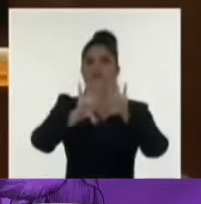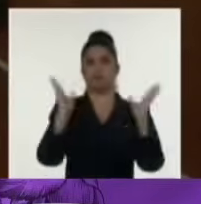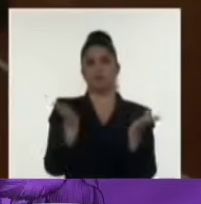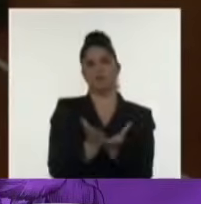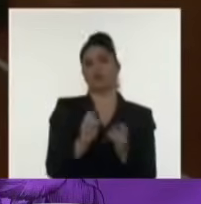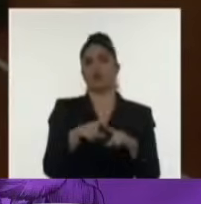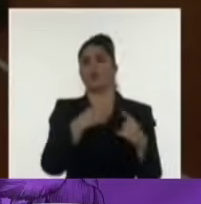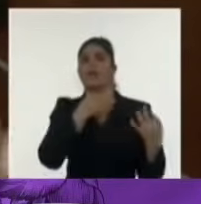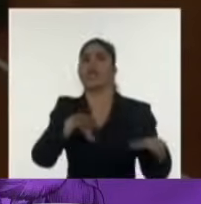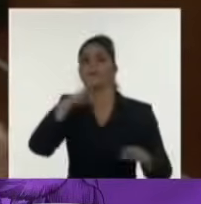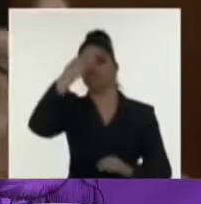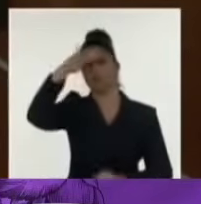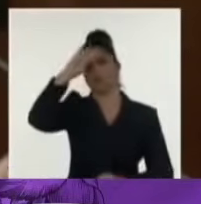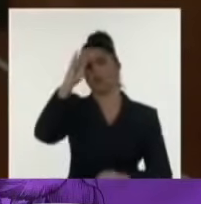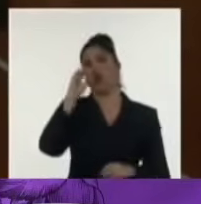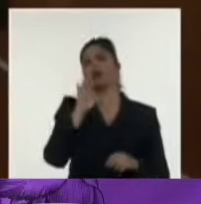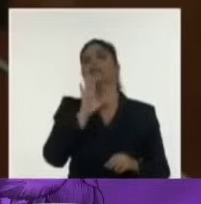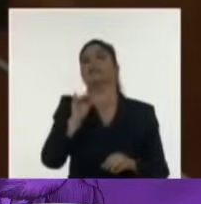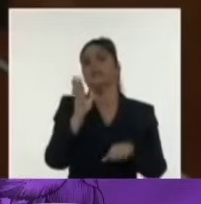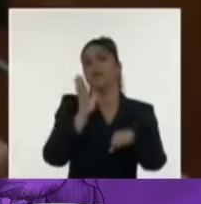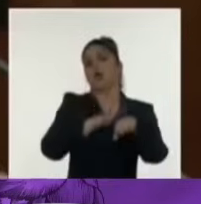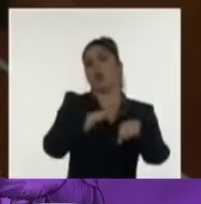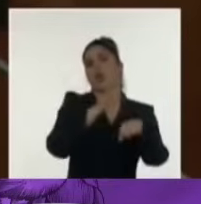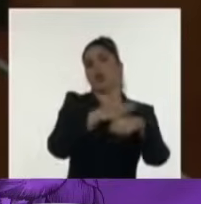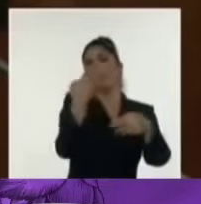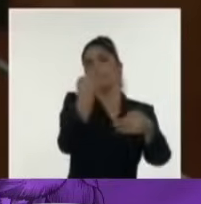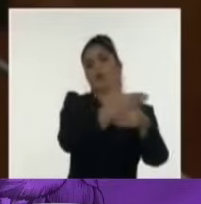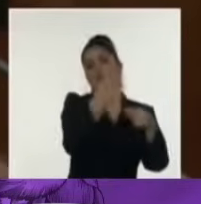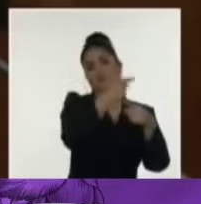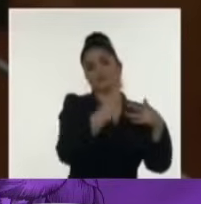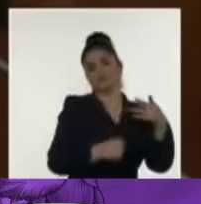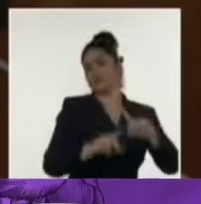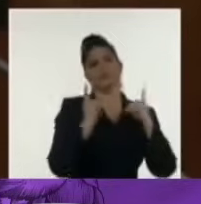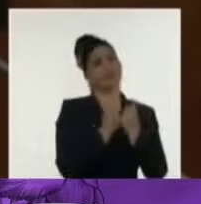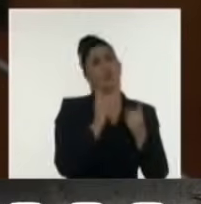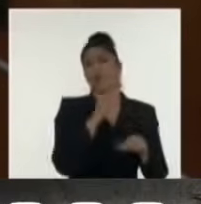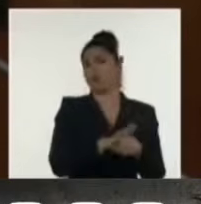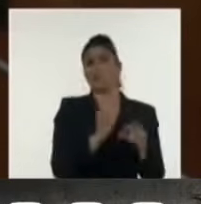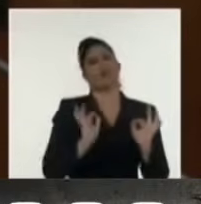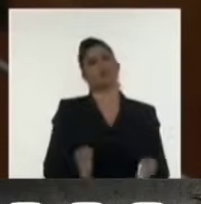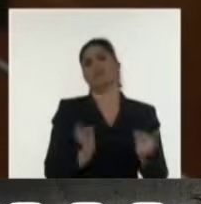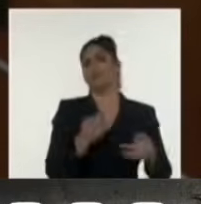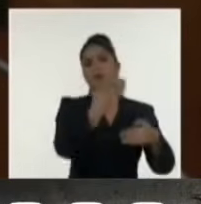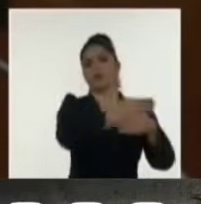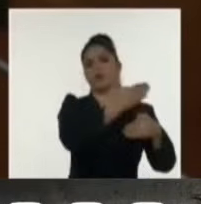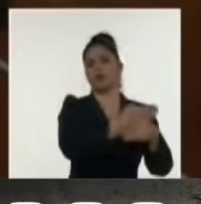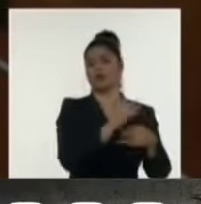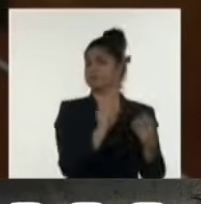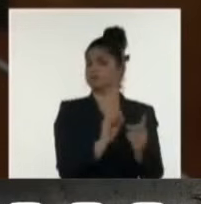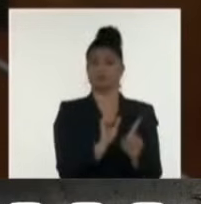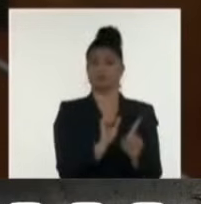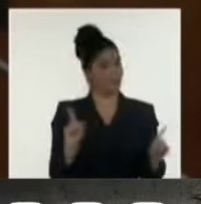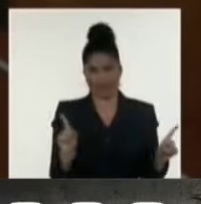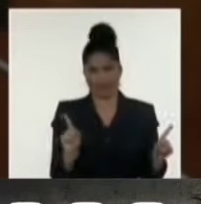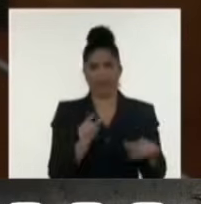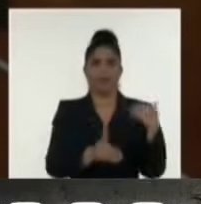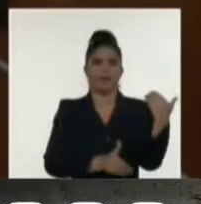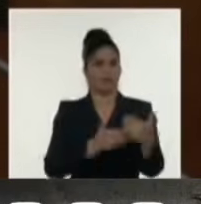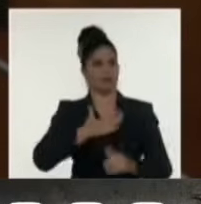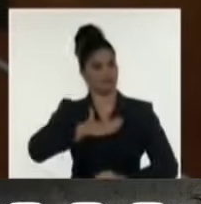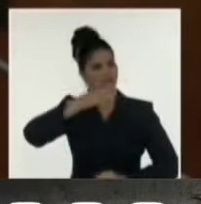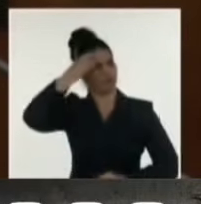culpa bloqueo de todas las cosas o no explicamos bien y la gente cree que la culpa de todos los problemas que tenemos es nuestra y no precisamente de la